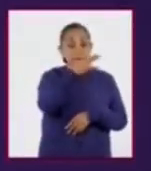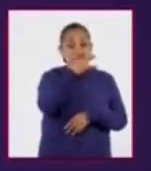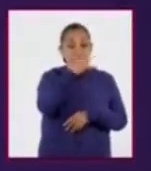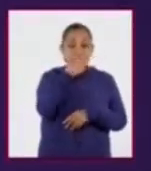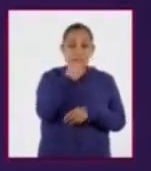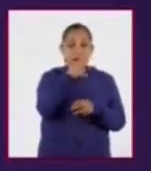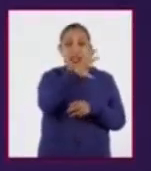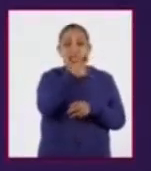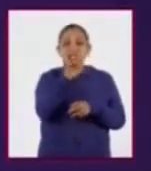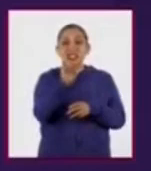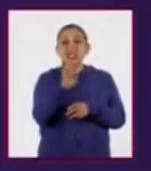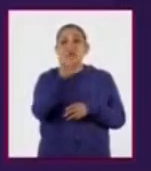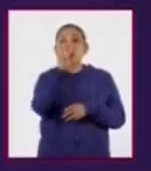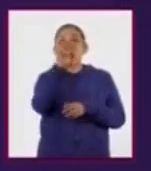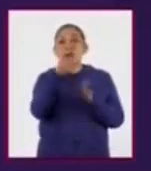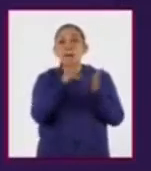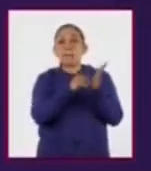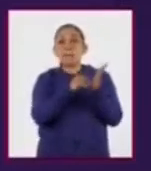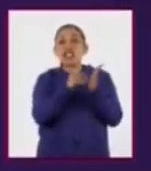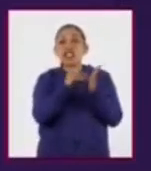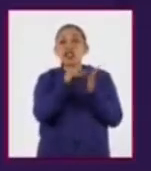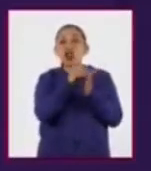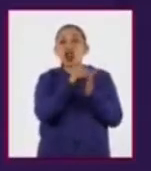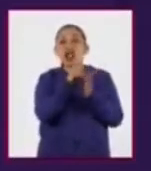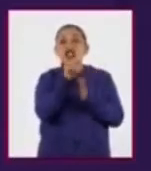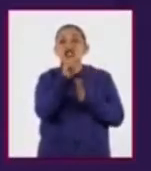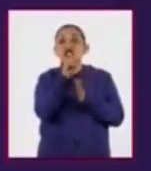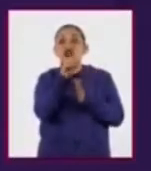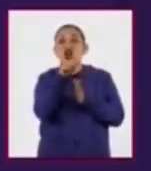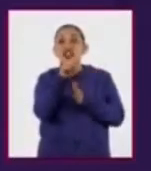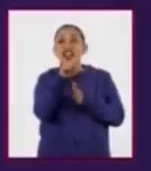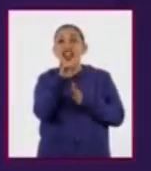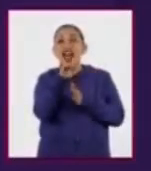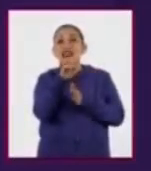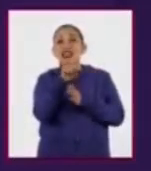unos 564 millones de toneladas de